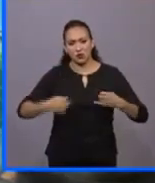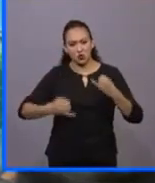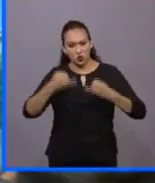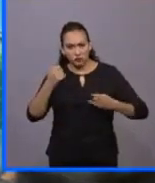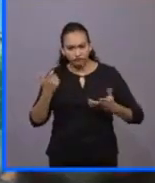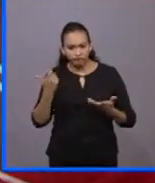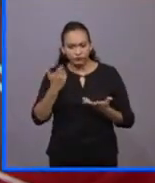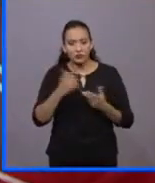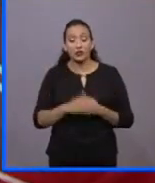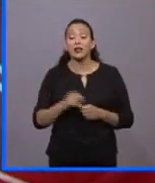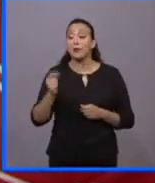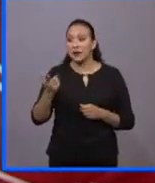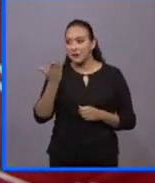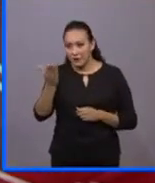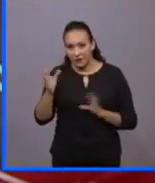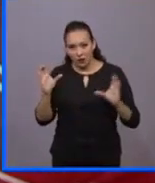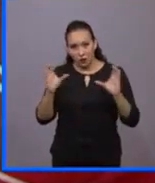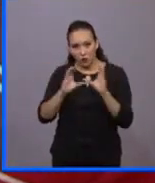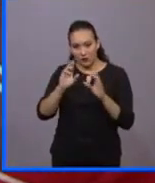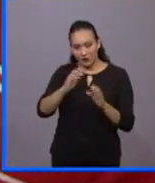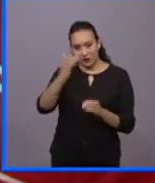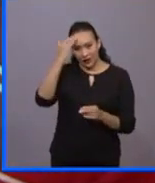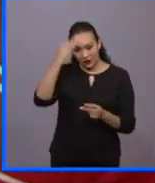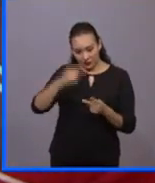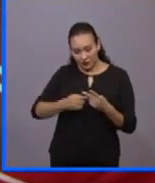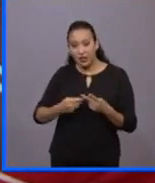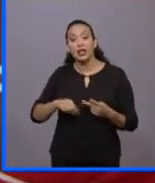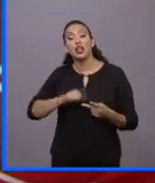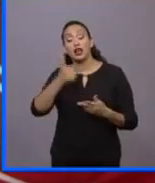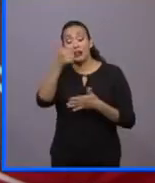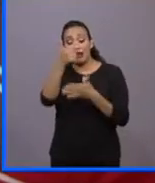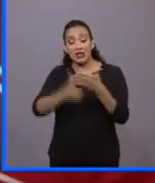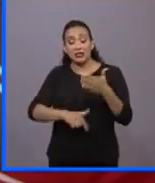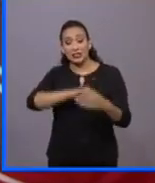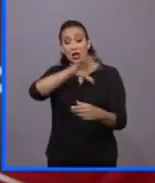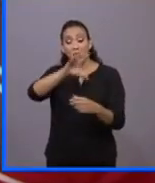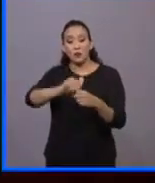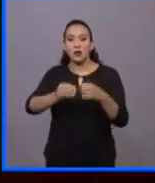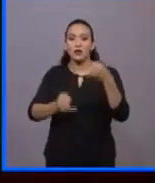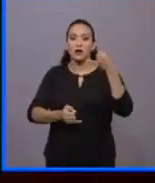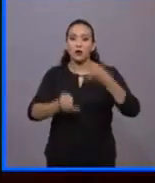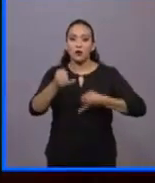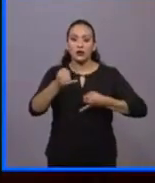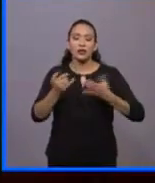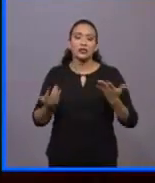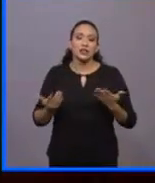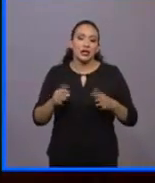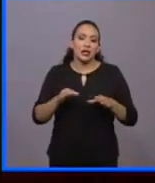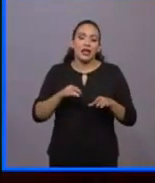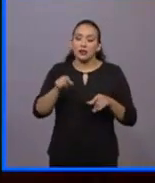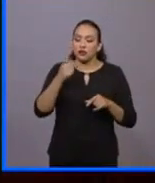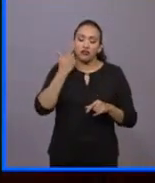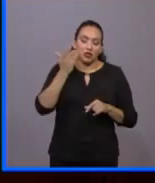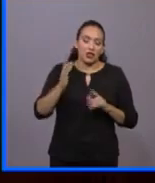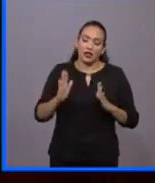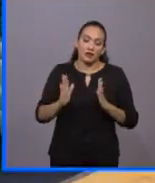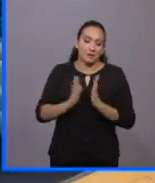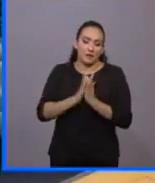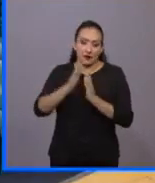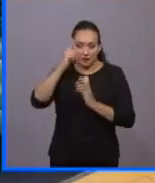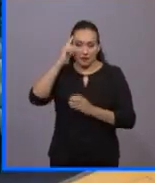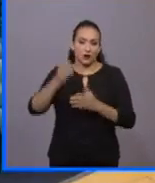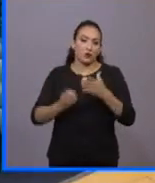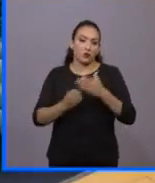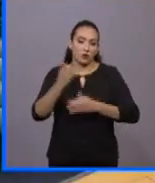expidan las constancias de reconocimiento y se emita un listado completo de las personas juzgadoras que declinaron sus candidaturas para